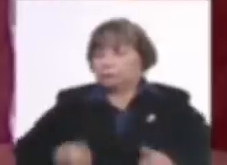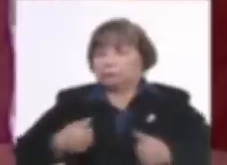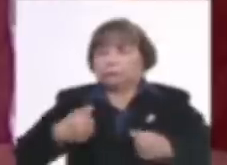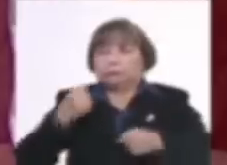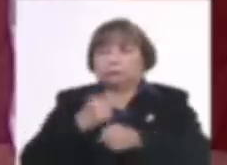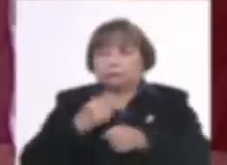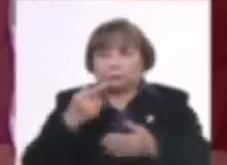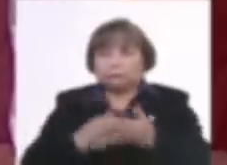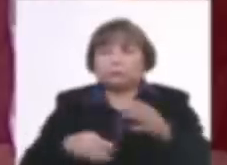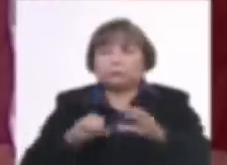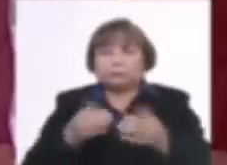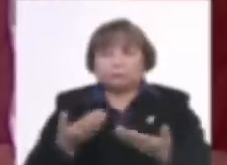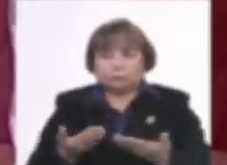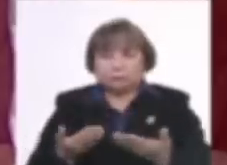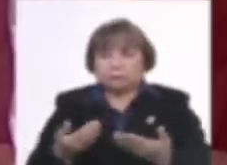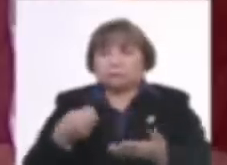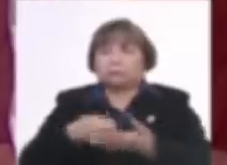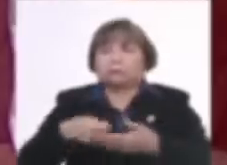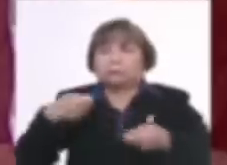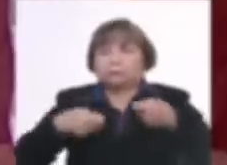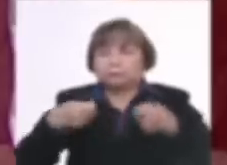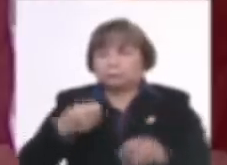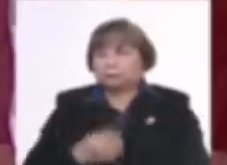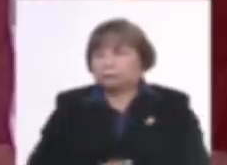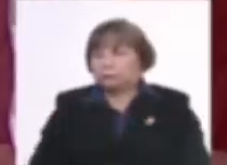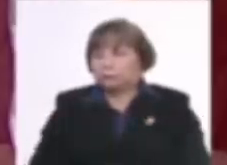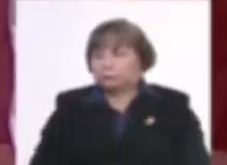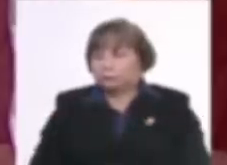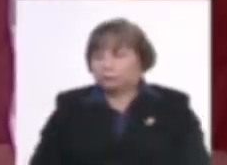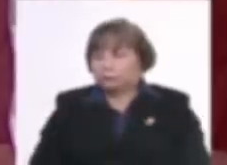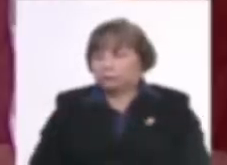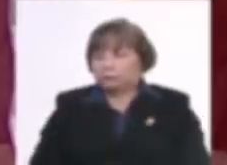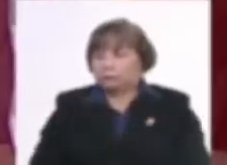vivir? ¿Con qué me voy a mantener?